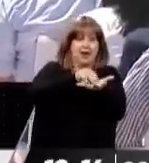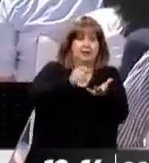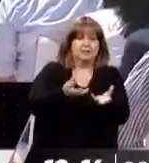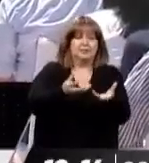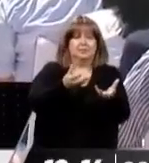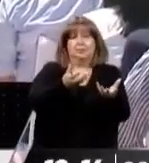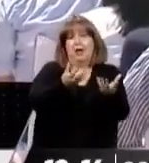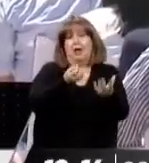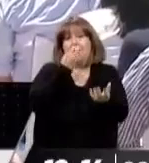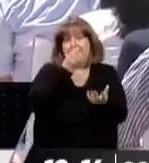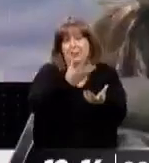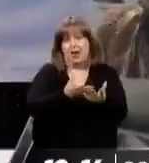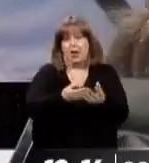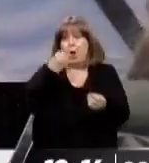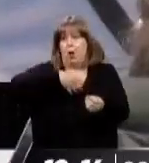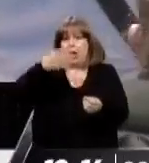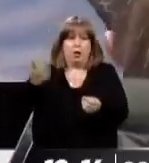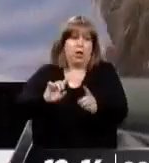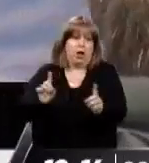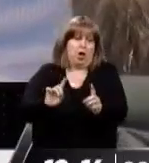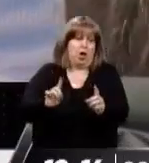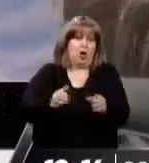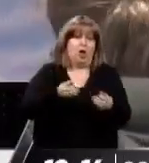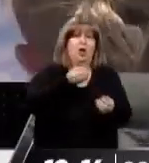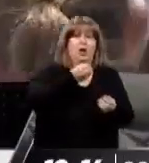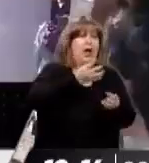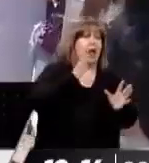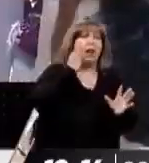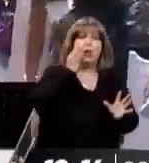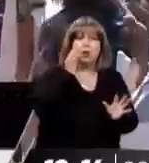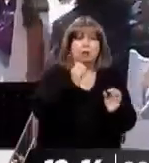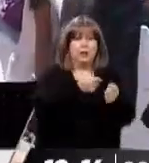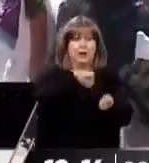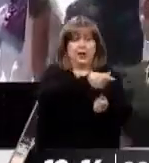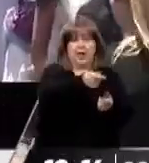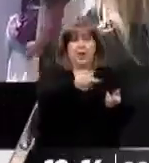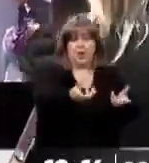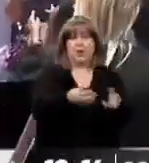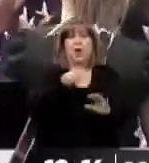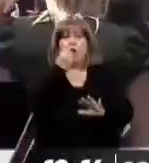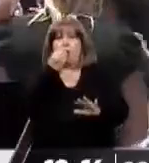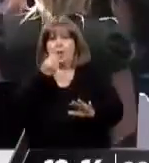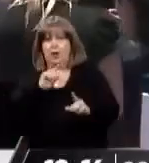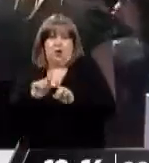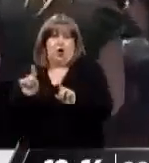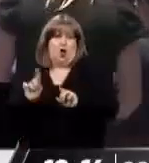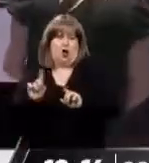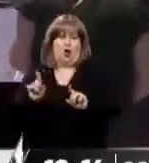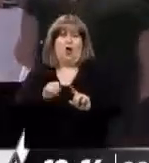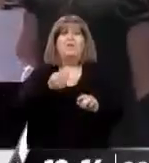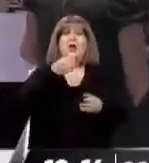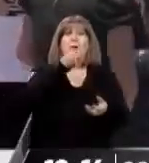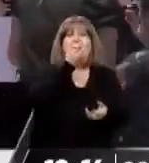restringidos. Uh-huh. No se puede regar cualquier cosa. Hoy se regan pasturas, forestación u otro tipo de cosas que no implican alimentos inmediatamente. Ah, sí.